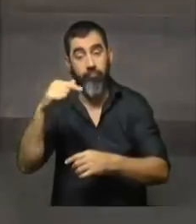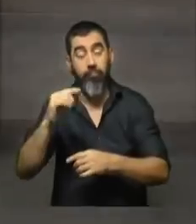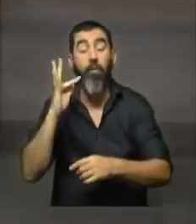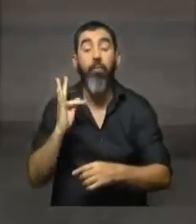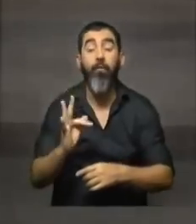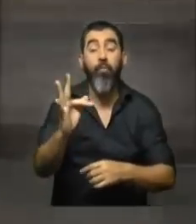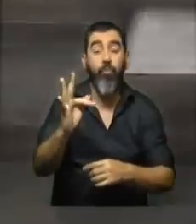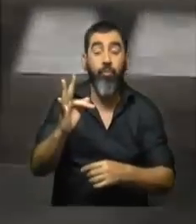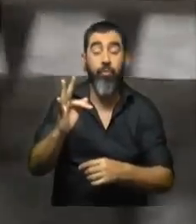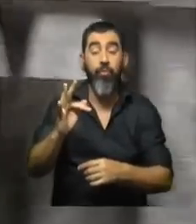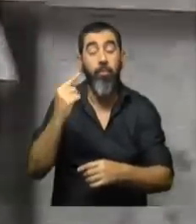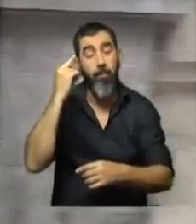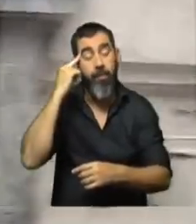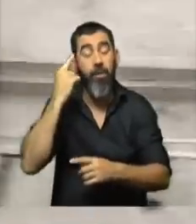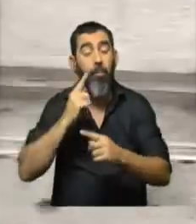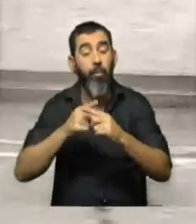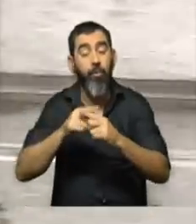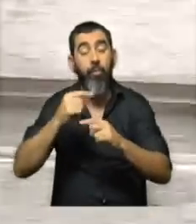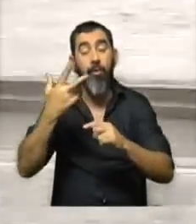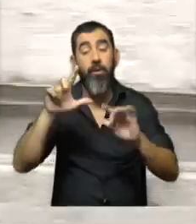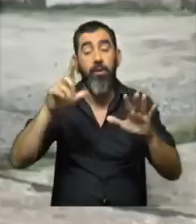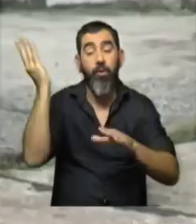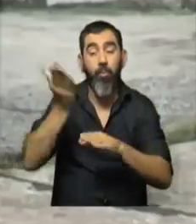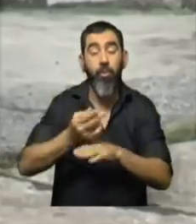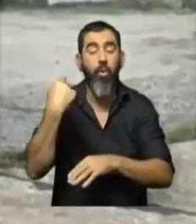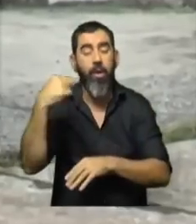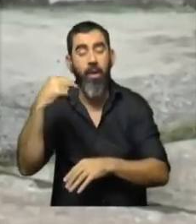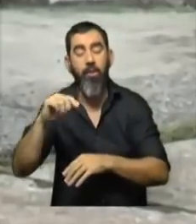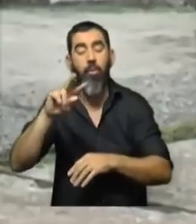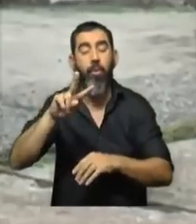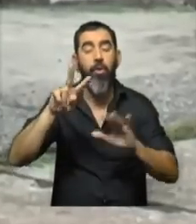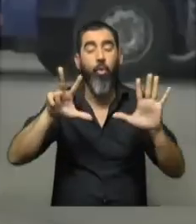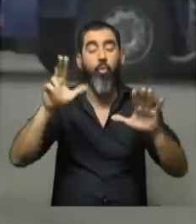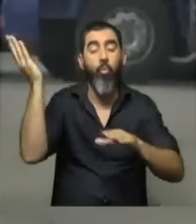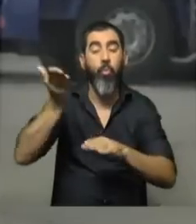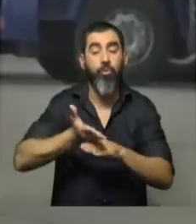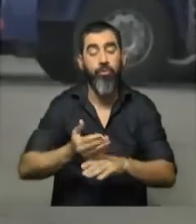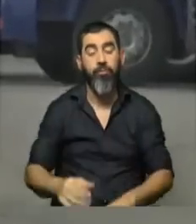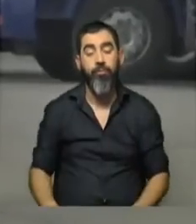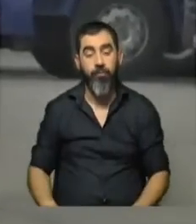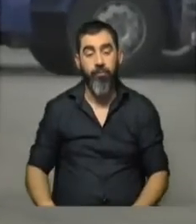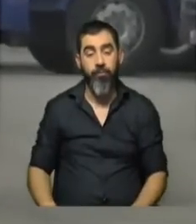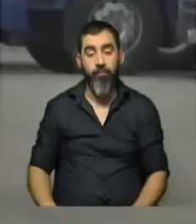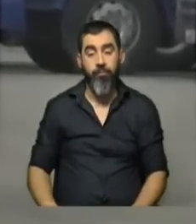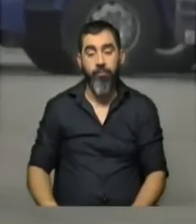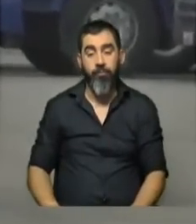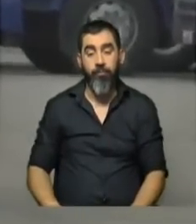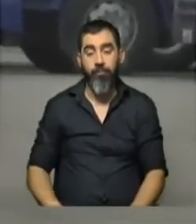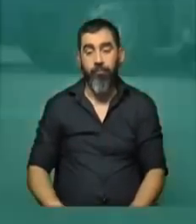futuro son más los optimistas, 37%, que los pesimistas, un 28%.